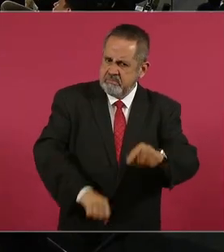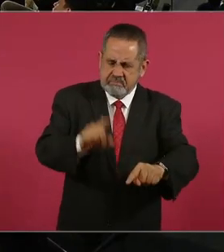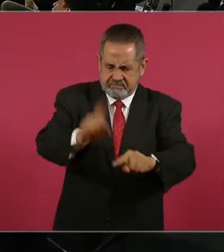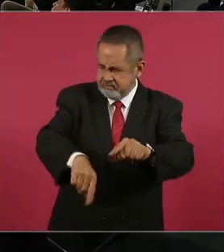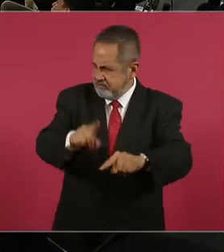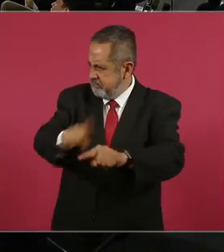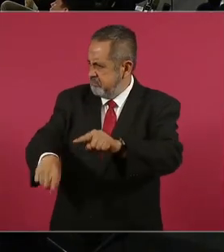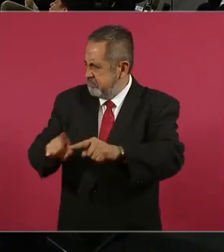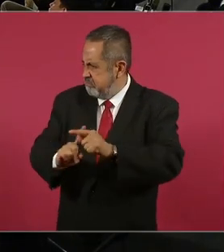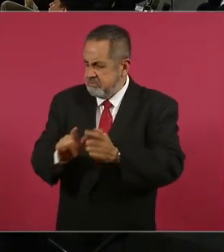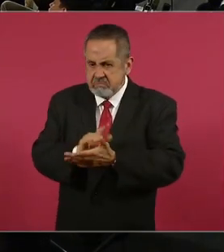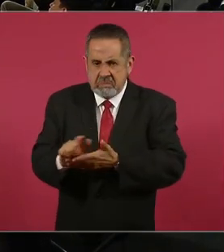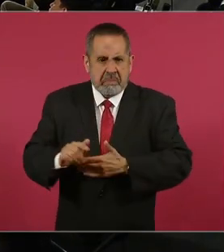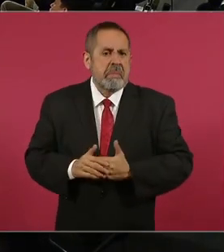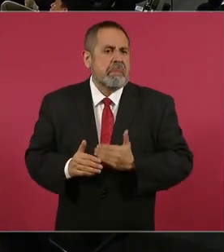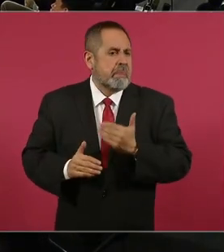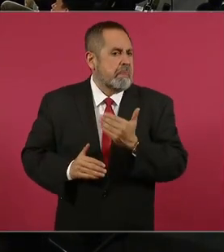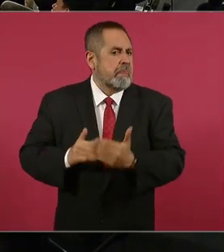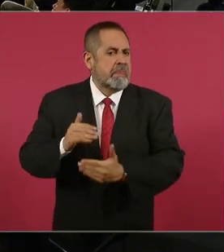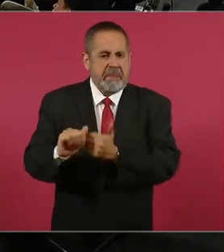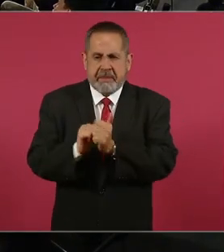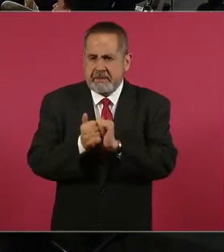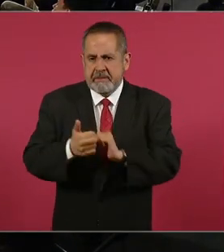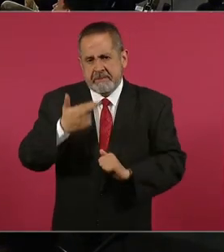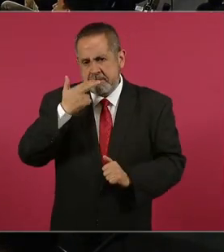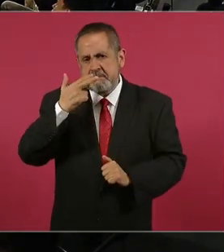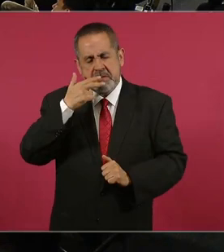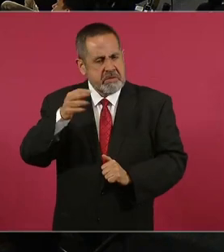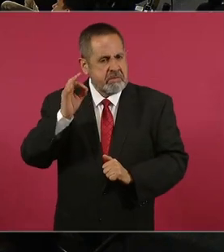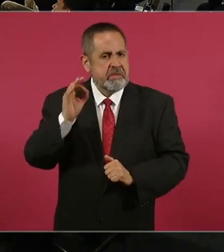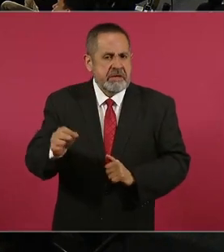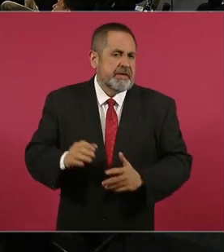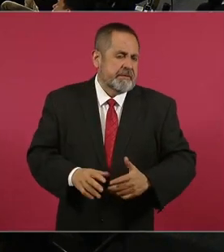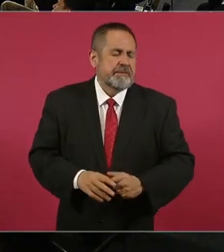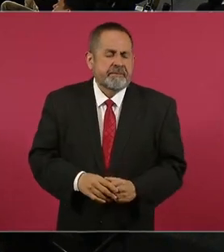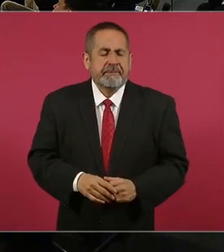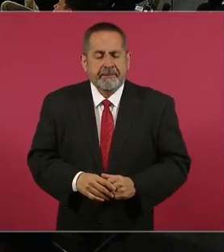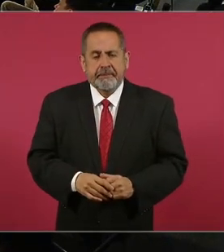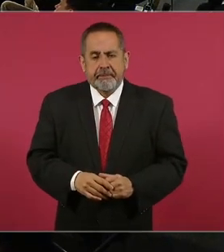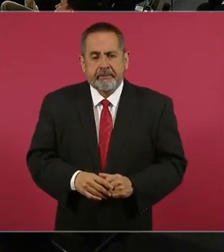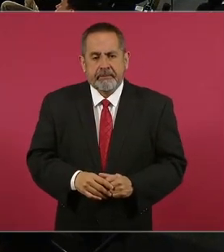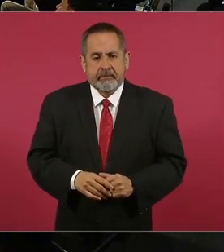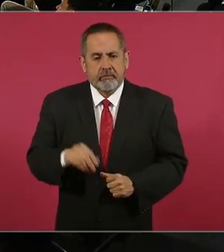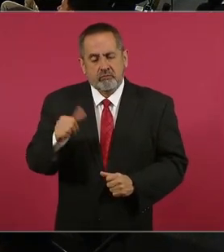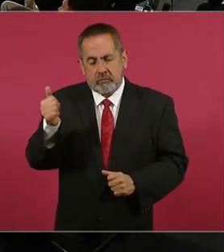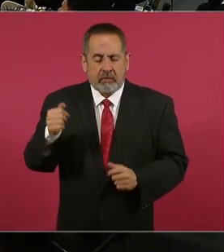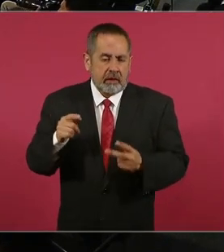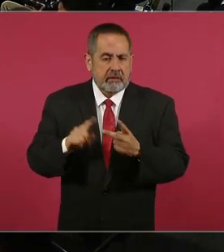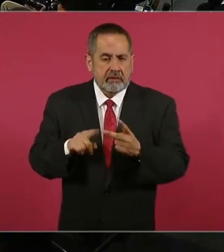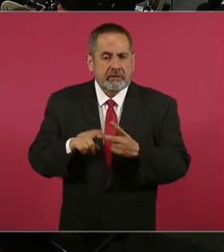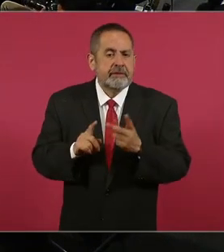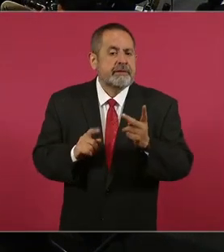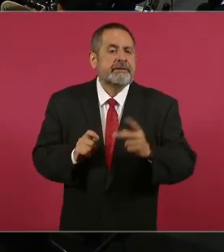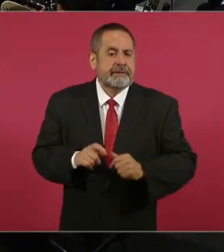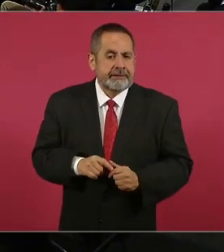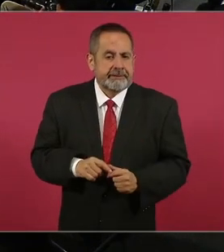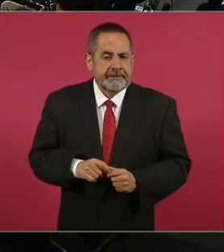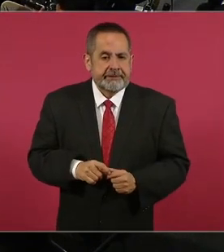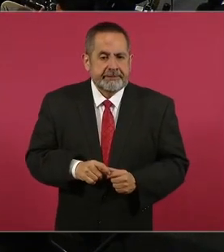y se ha avanzado. Lo otro fue el manejo